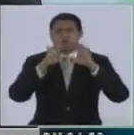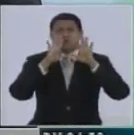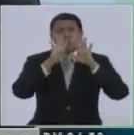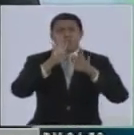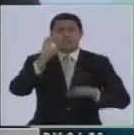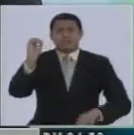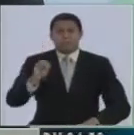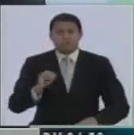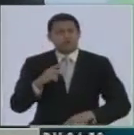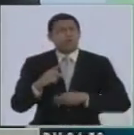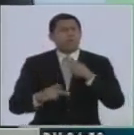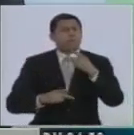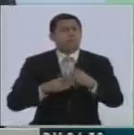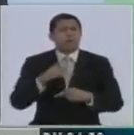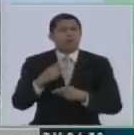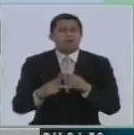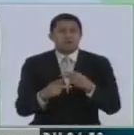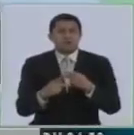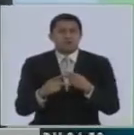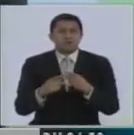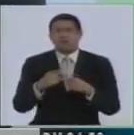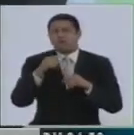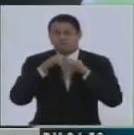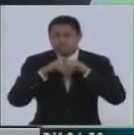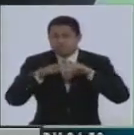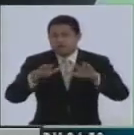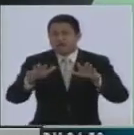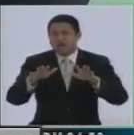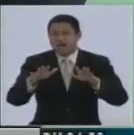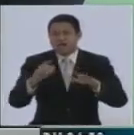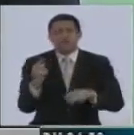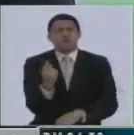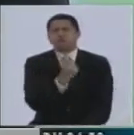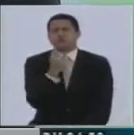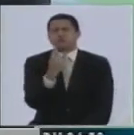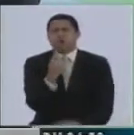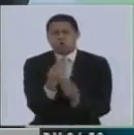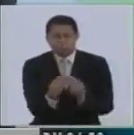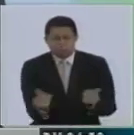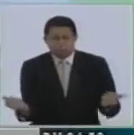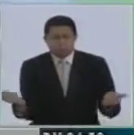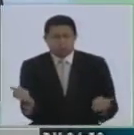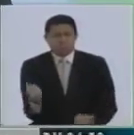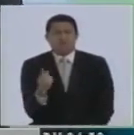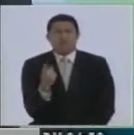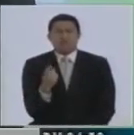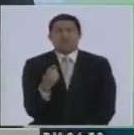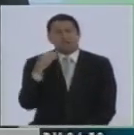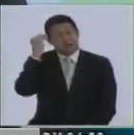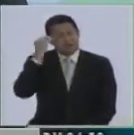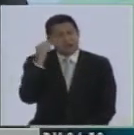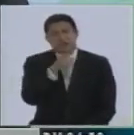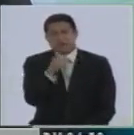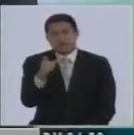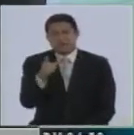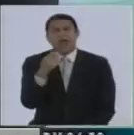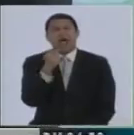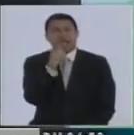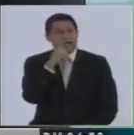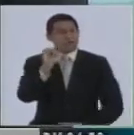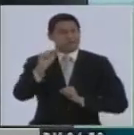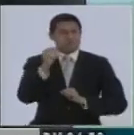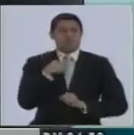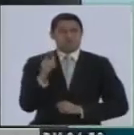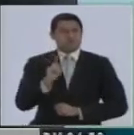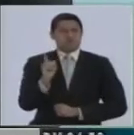esos procesos son de teología o de causa viral y se van a curar y hay una falsa cura que la gente piensa que se le atribuye al antibiótico y